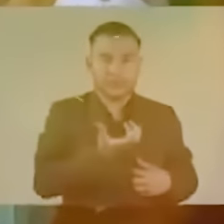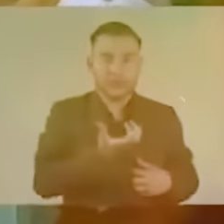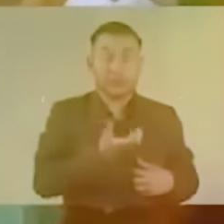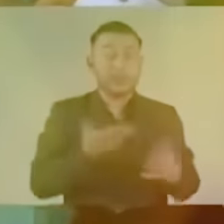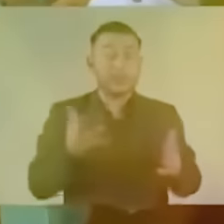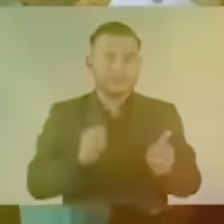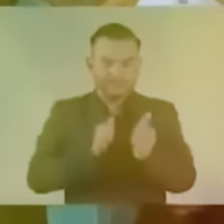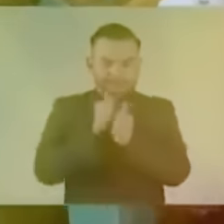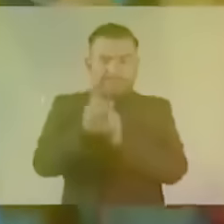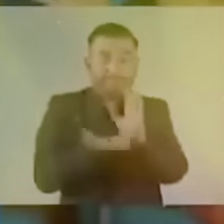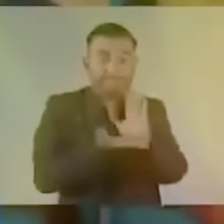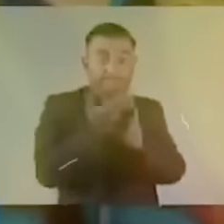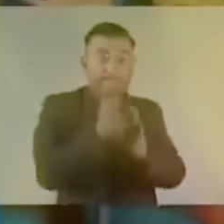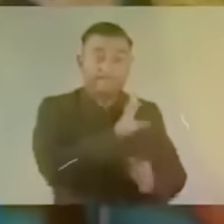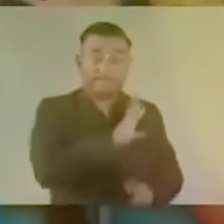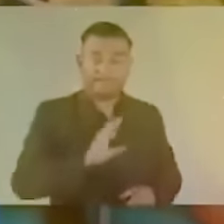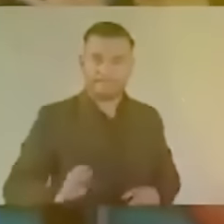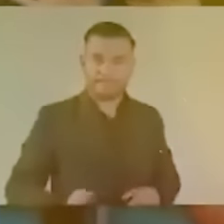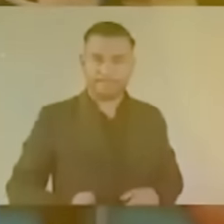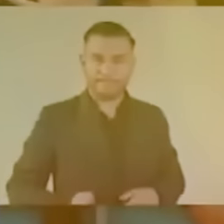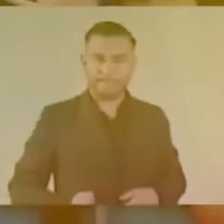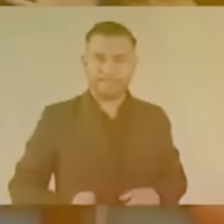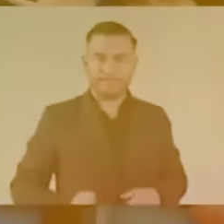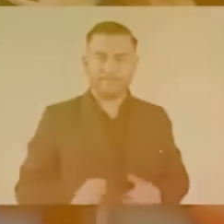para sacar nuestro país adelante.